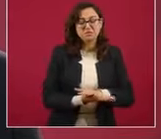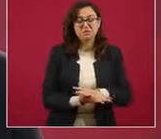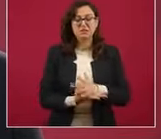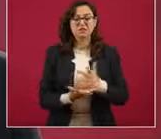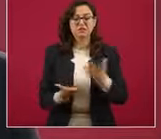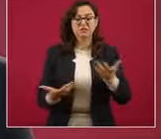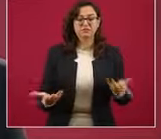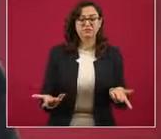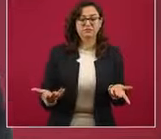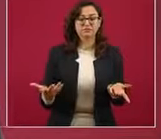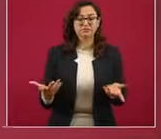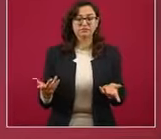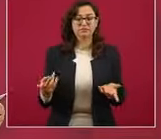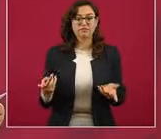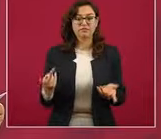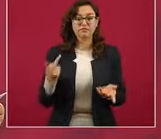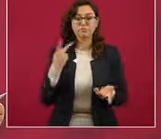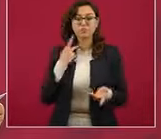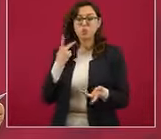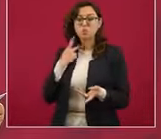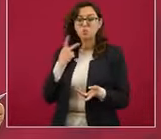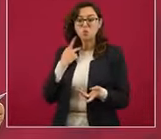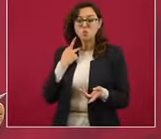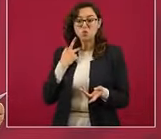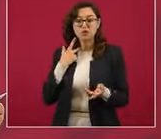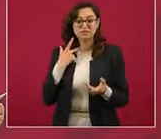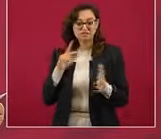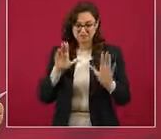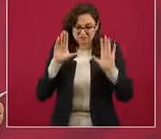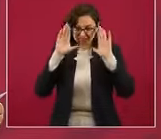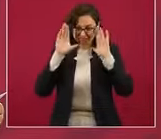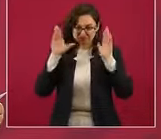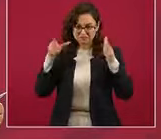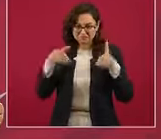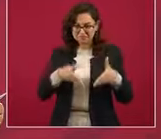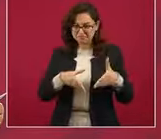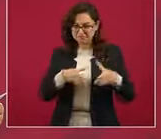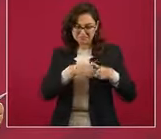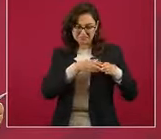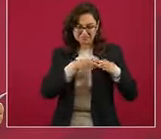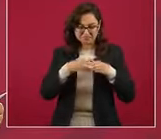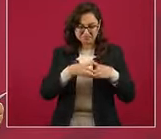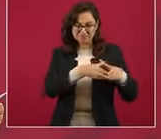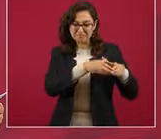La política vista de esa manera, aplicada de esa forma.